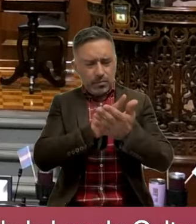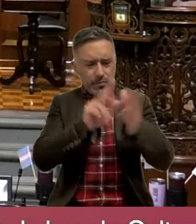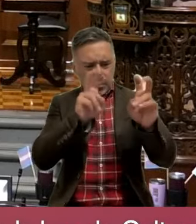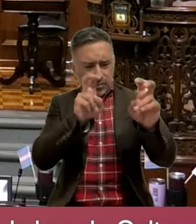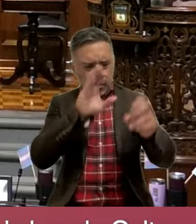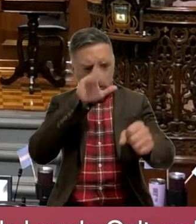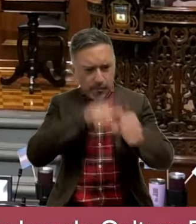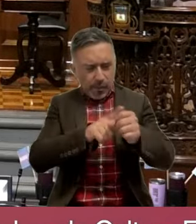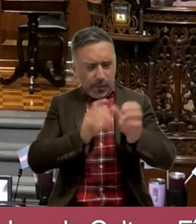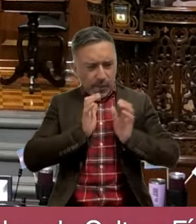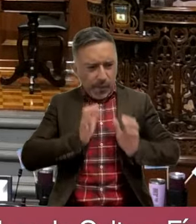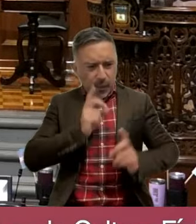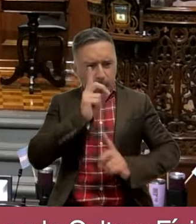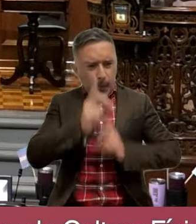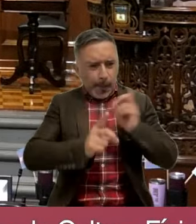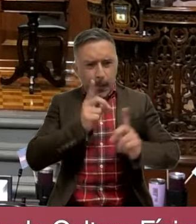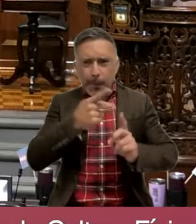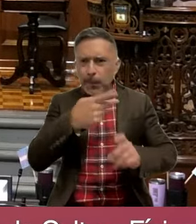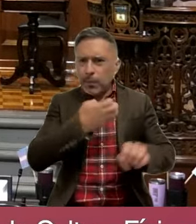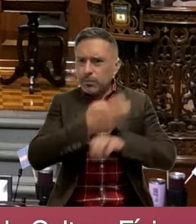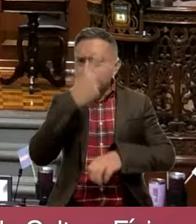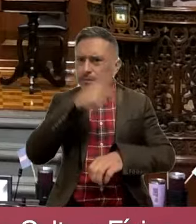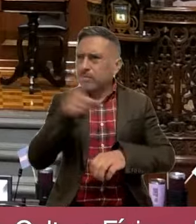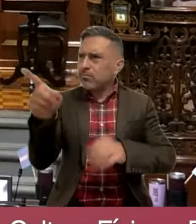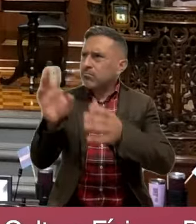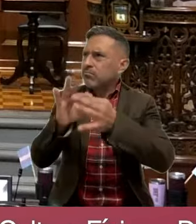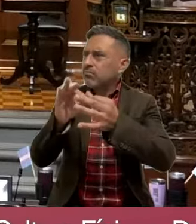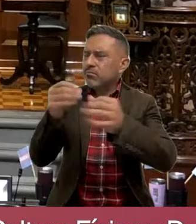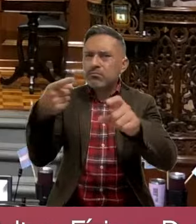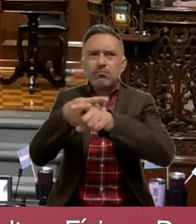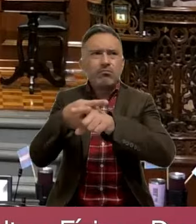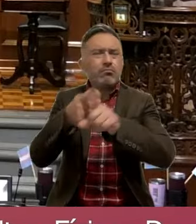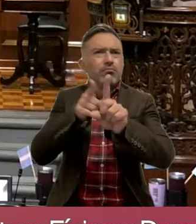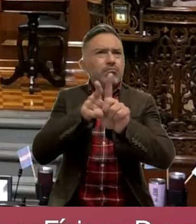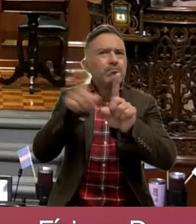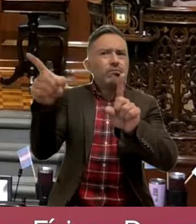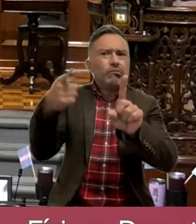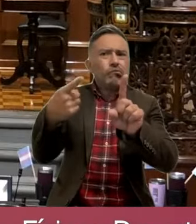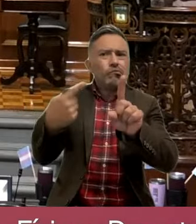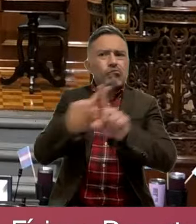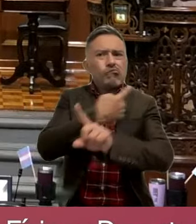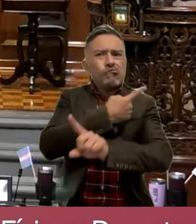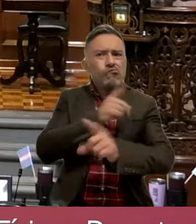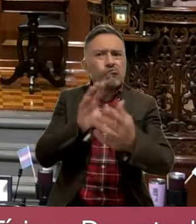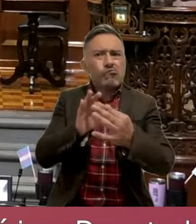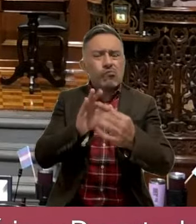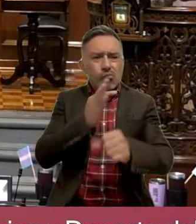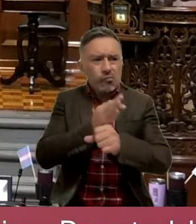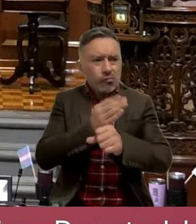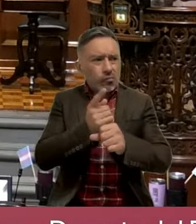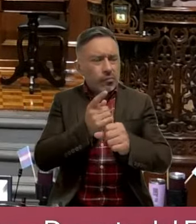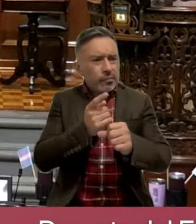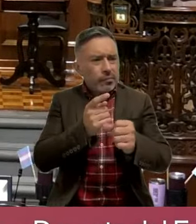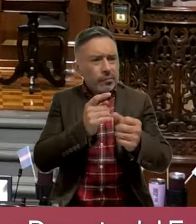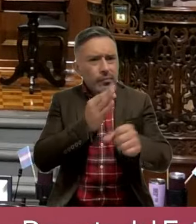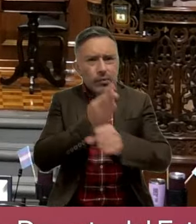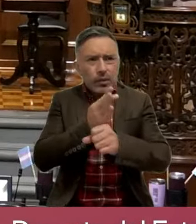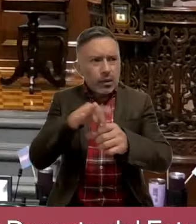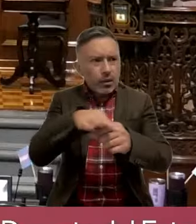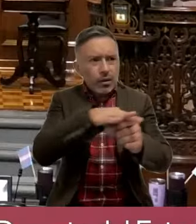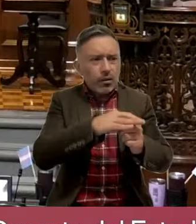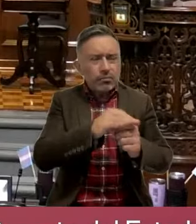del Estado de México, con la discusión y la resolución del dictamen que estábamos a punto de aprobar. Gracias.